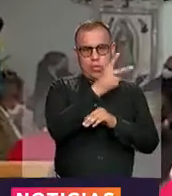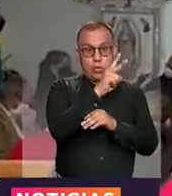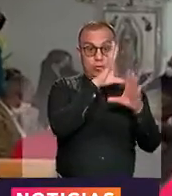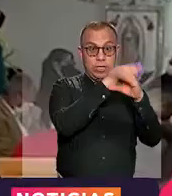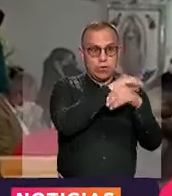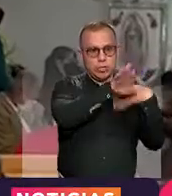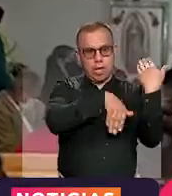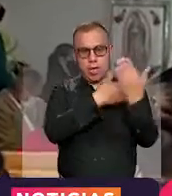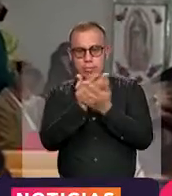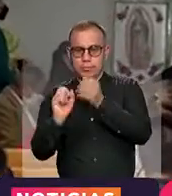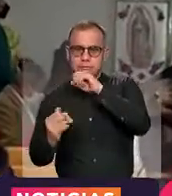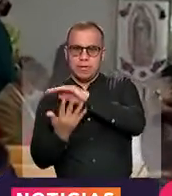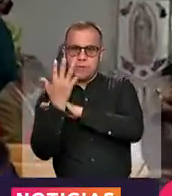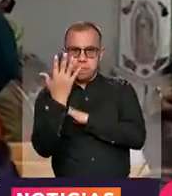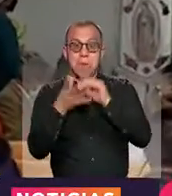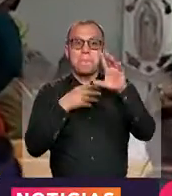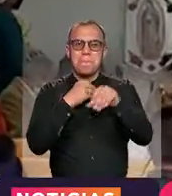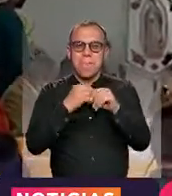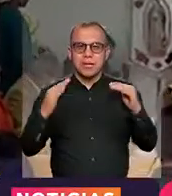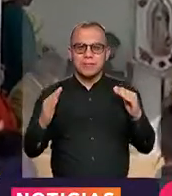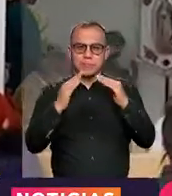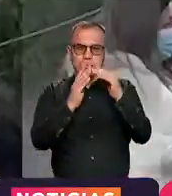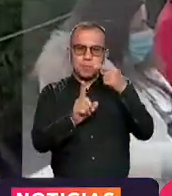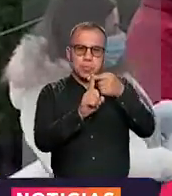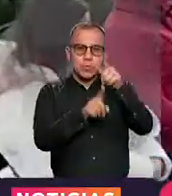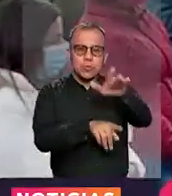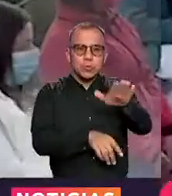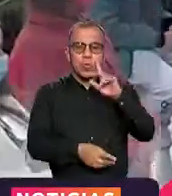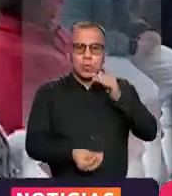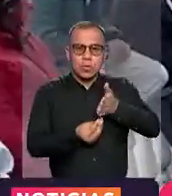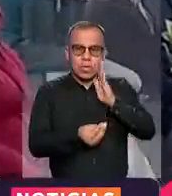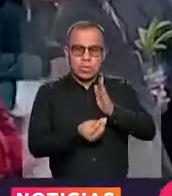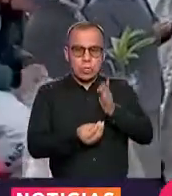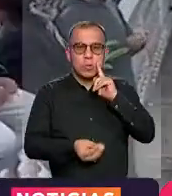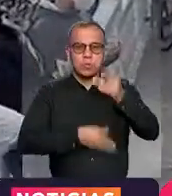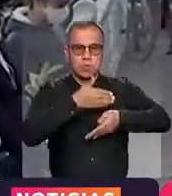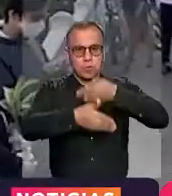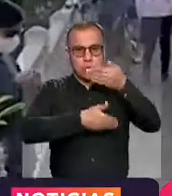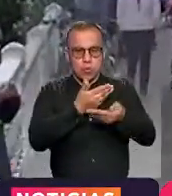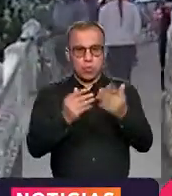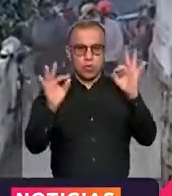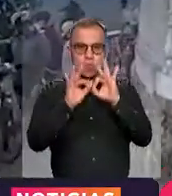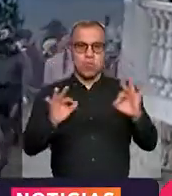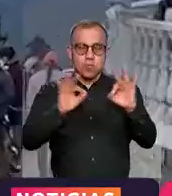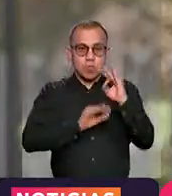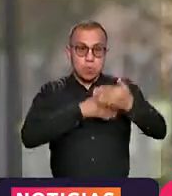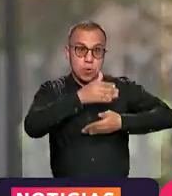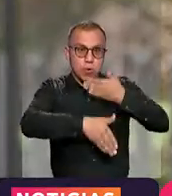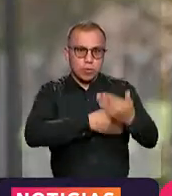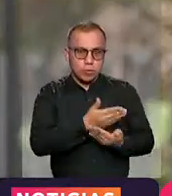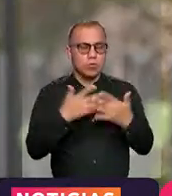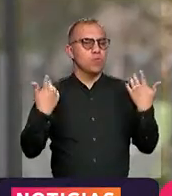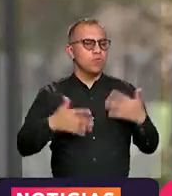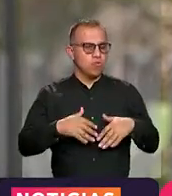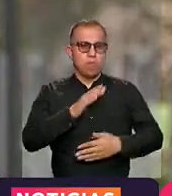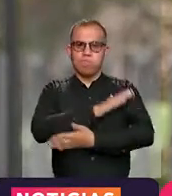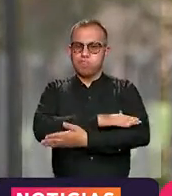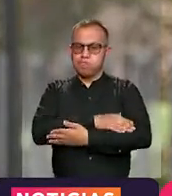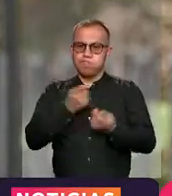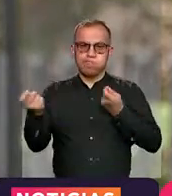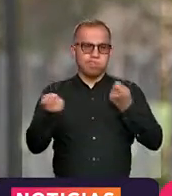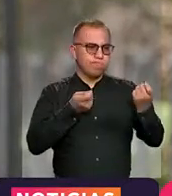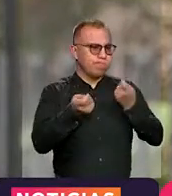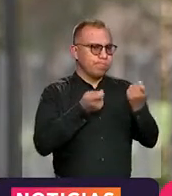mañana. Los feligreses también cumplieron los protocolos de bioseguridad en medio de los cultos religiosos. Hubo un muy buen control de